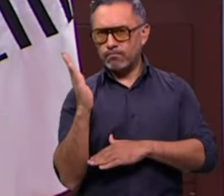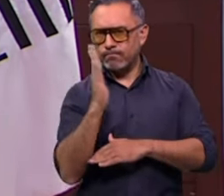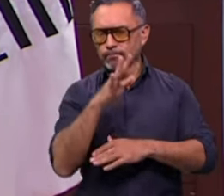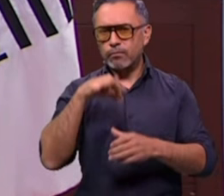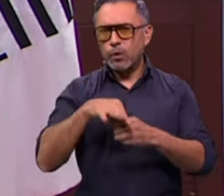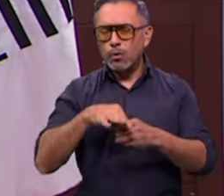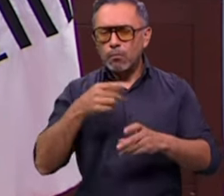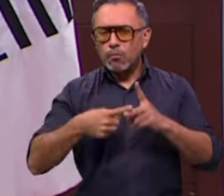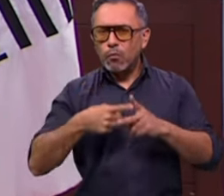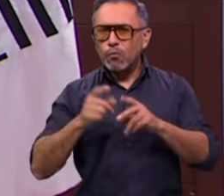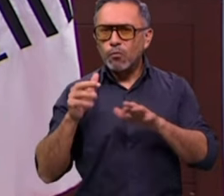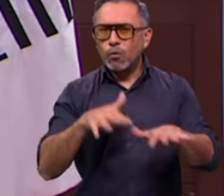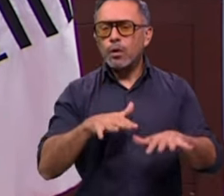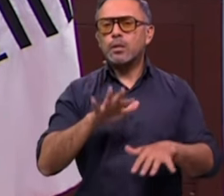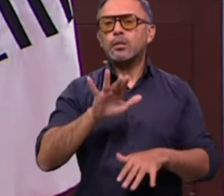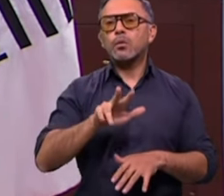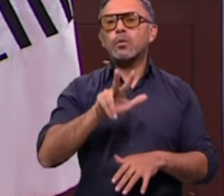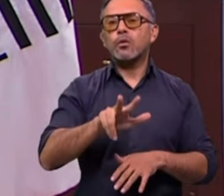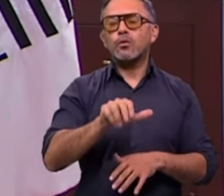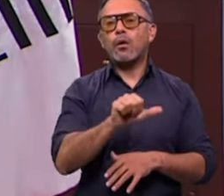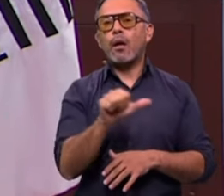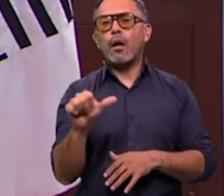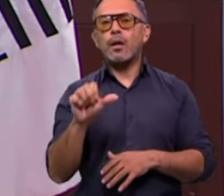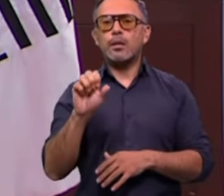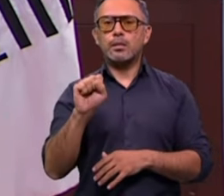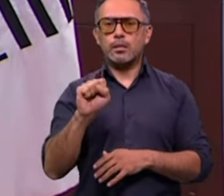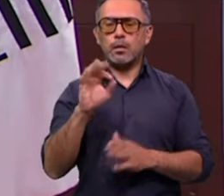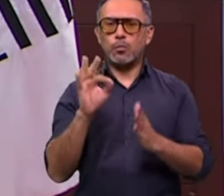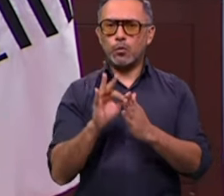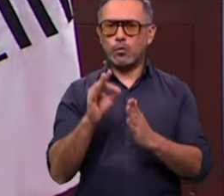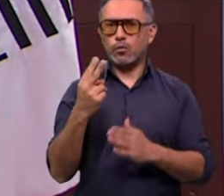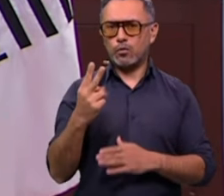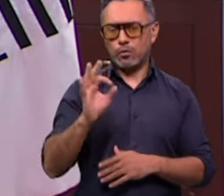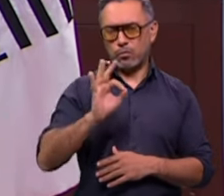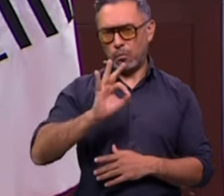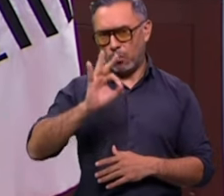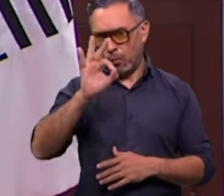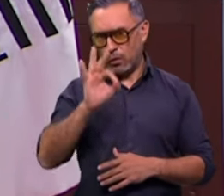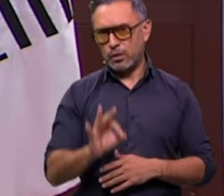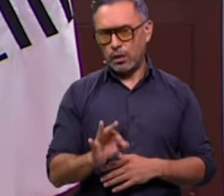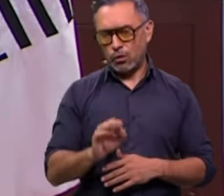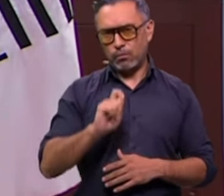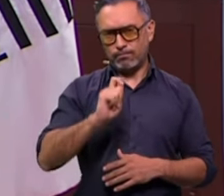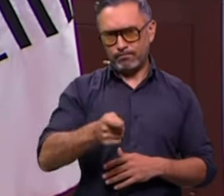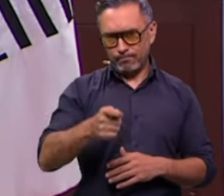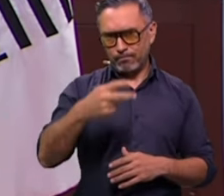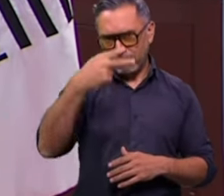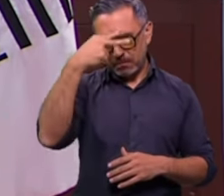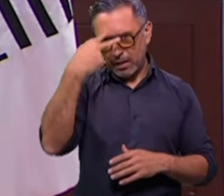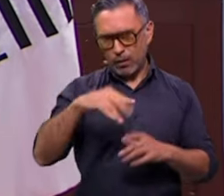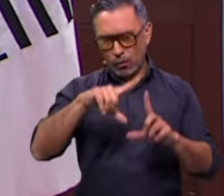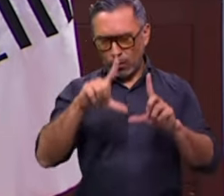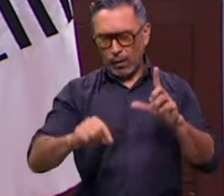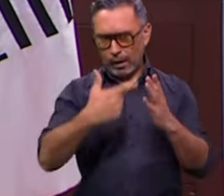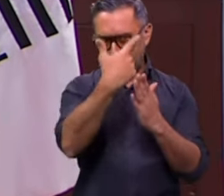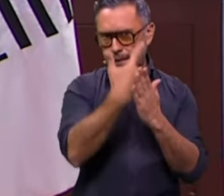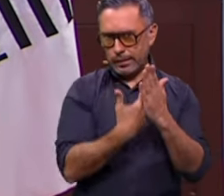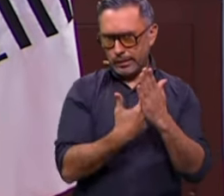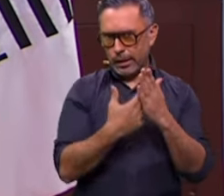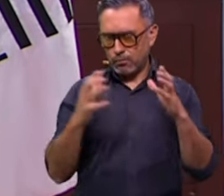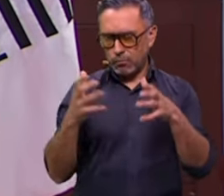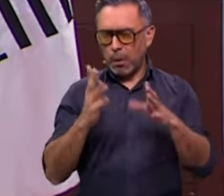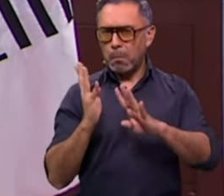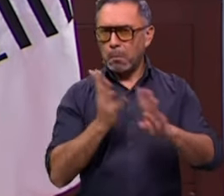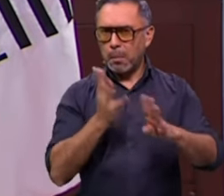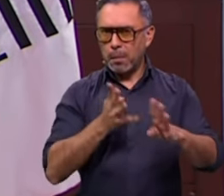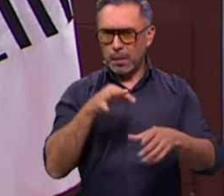estima entre el 58 y el 60.2% de la lista nominal de electores. En cuanto a los